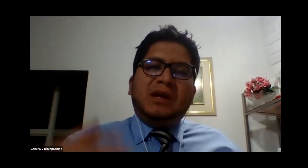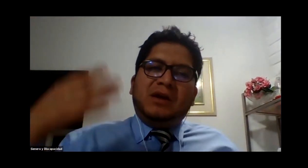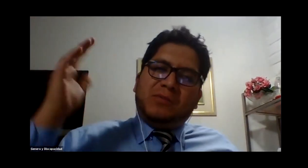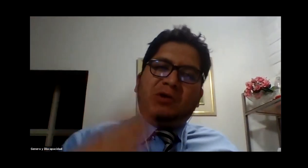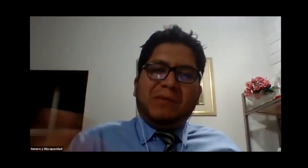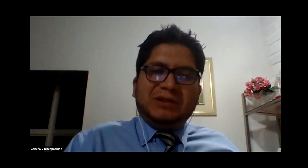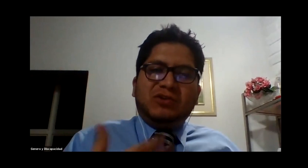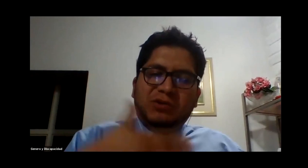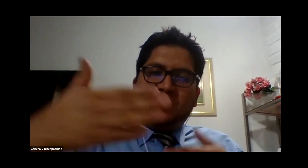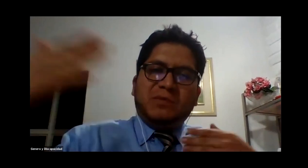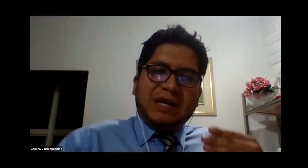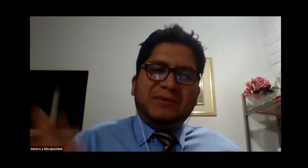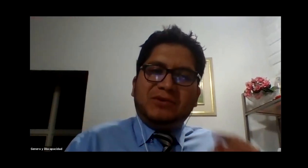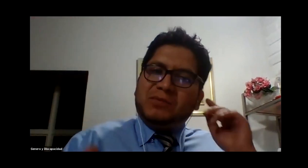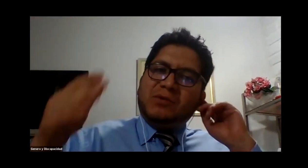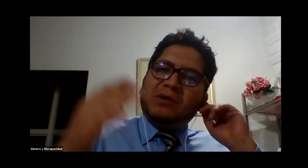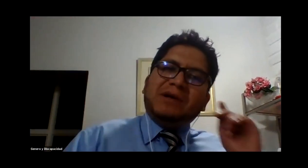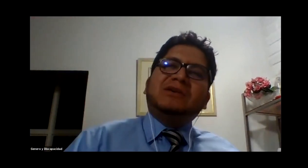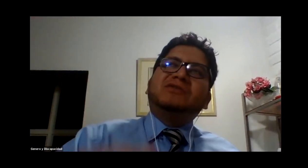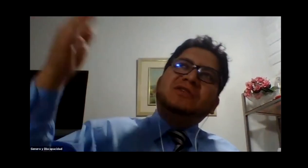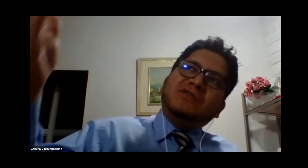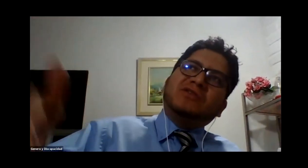un poco más rápido